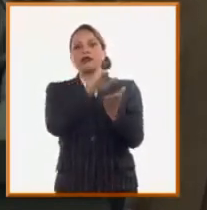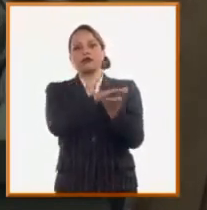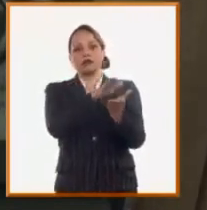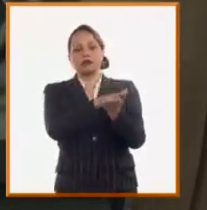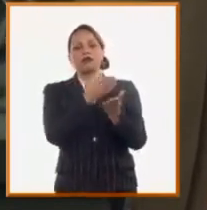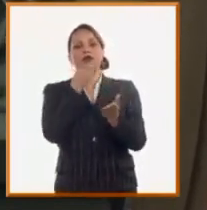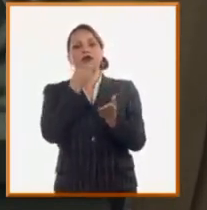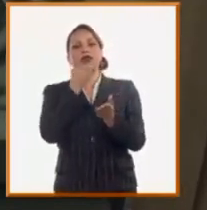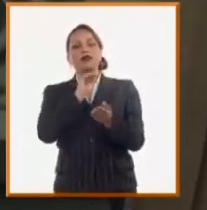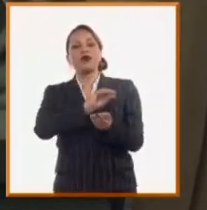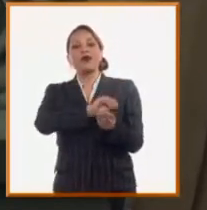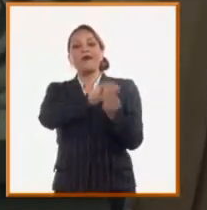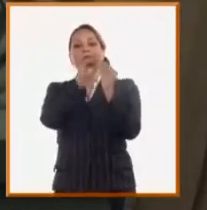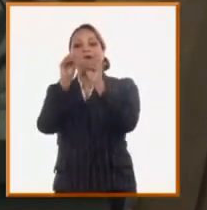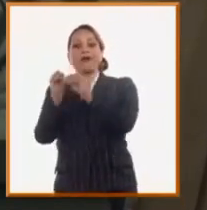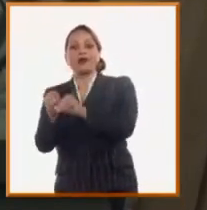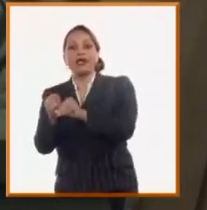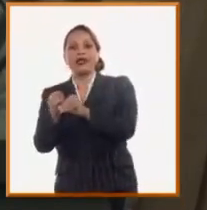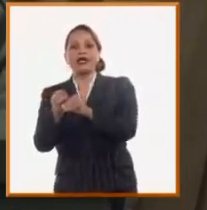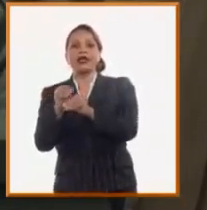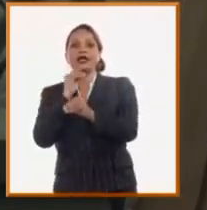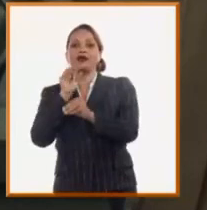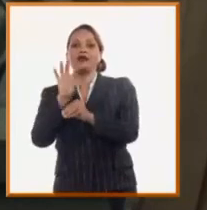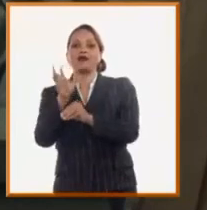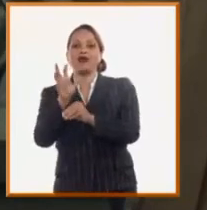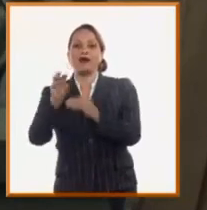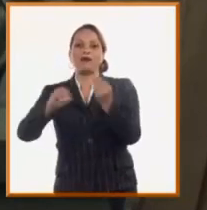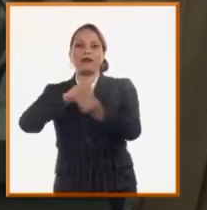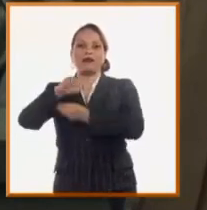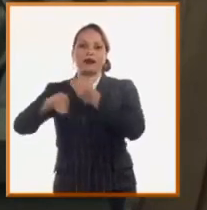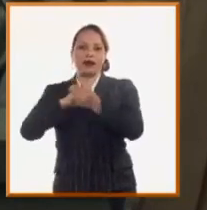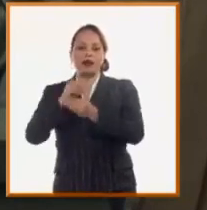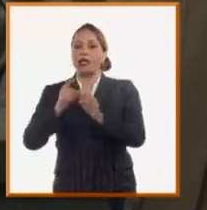un mercado cambiario legal,